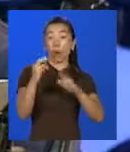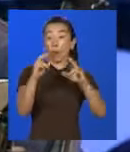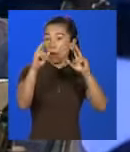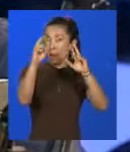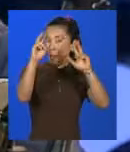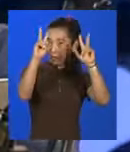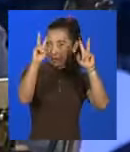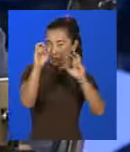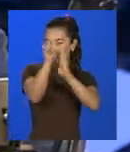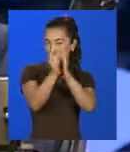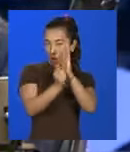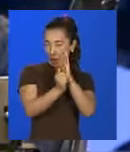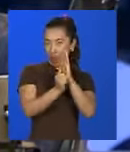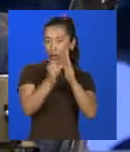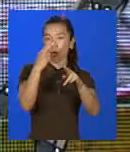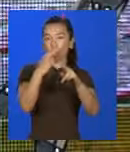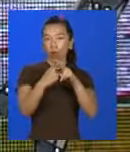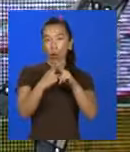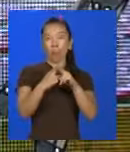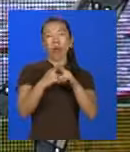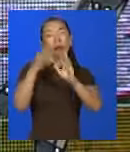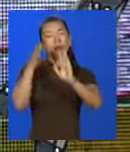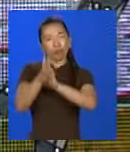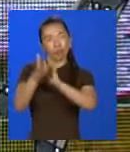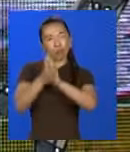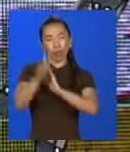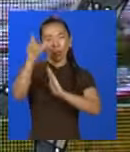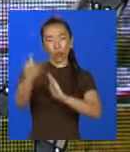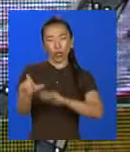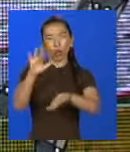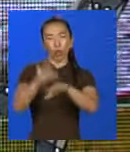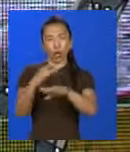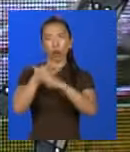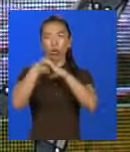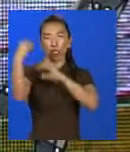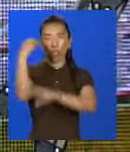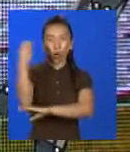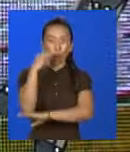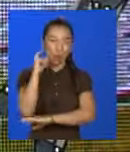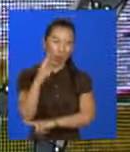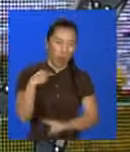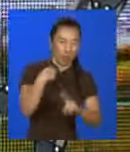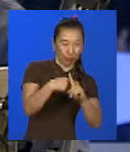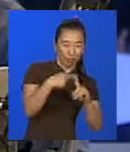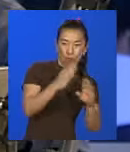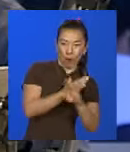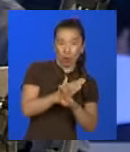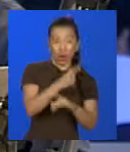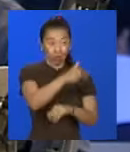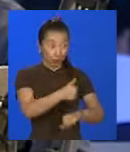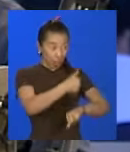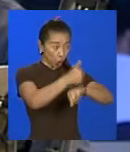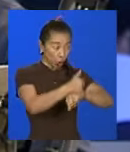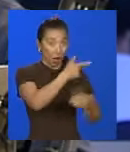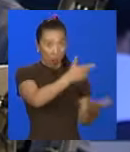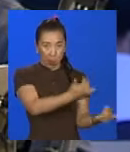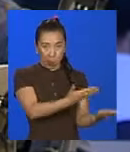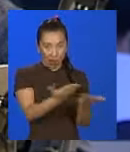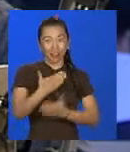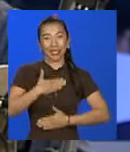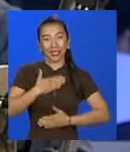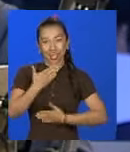está aquí con nosotros. Luisa, buenos días. Gracias, Antonio. Hola, ¿cómo estás? Y saludos a todos. Bueno, habíamos más o menos